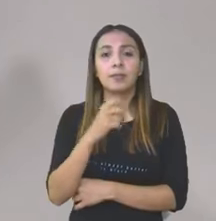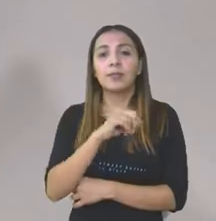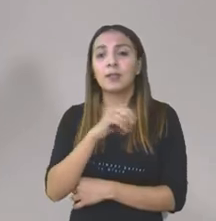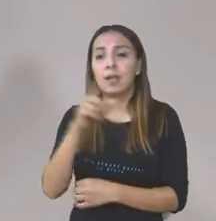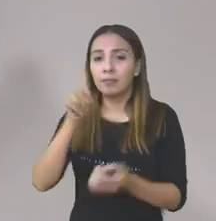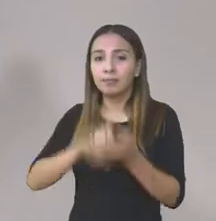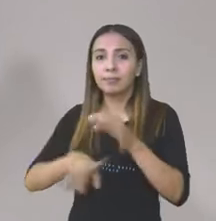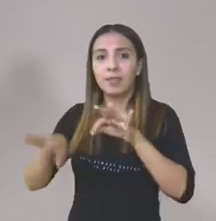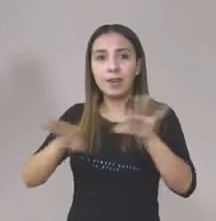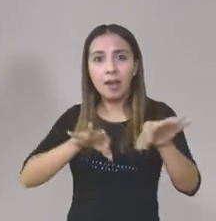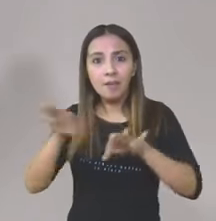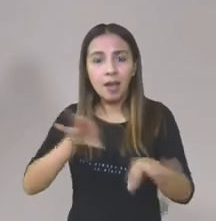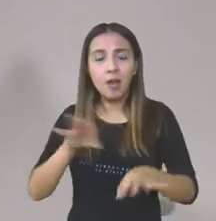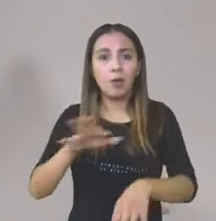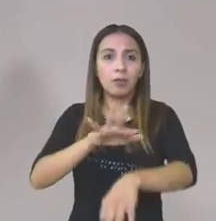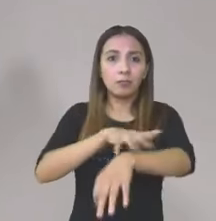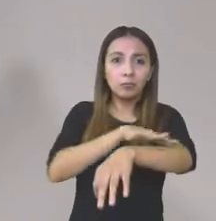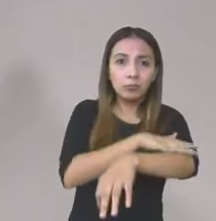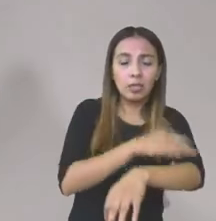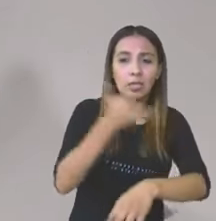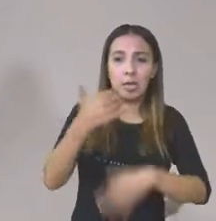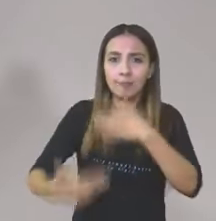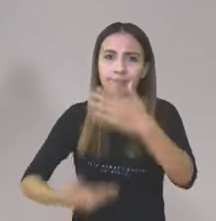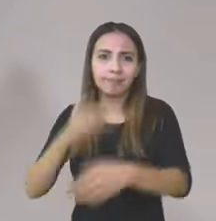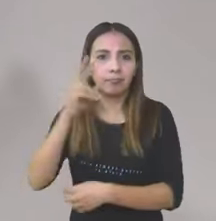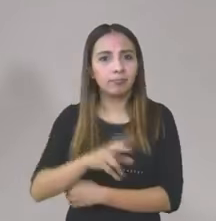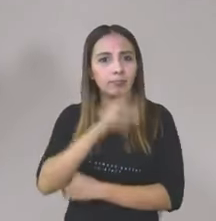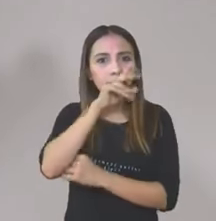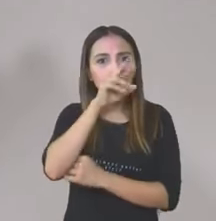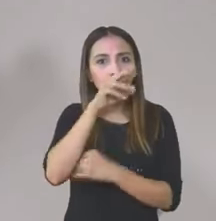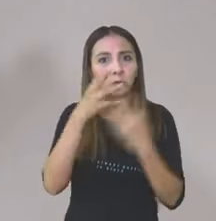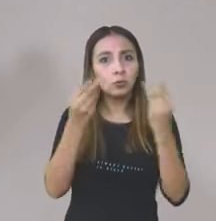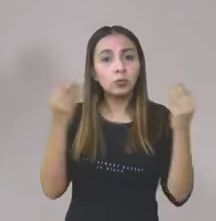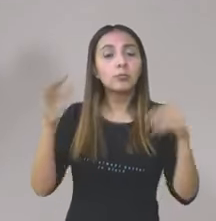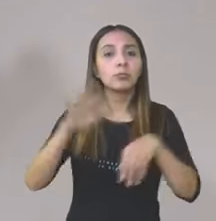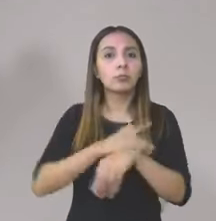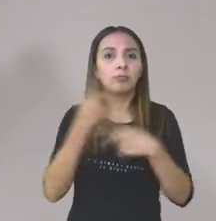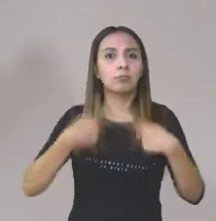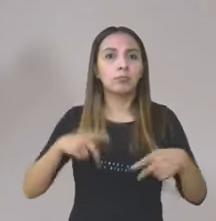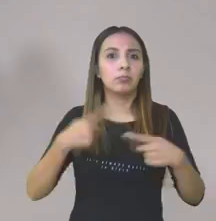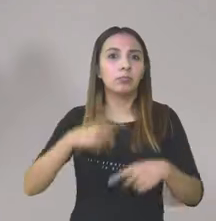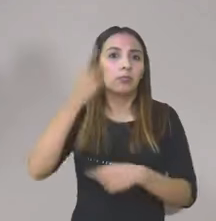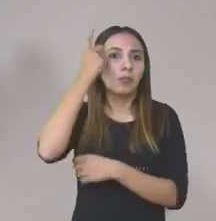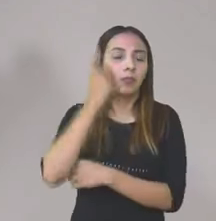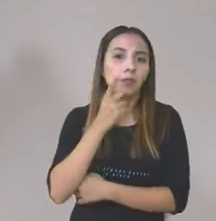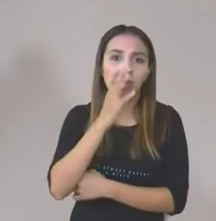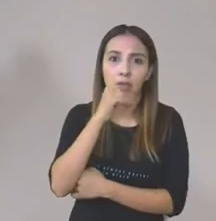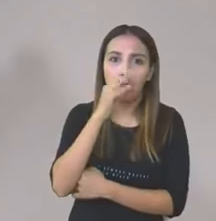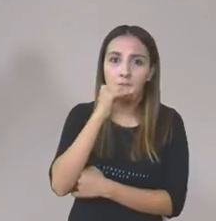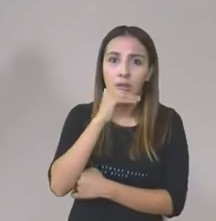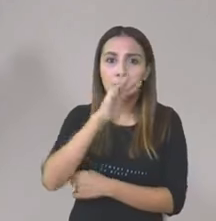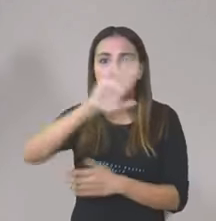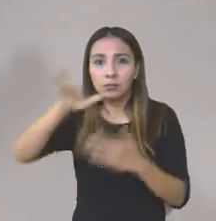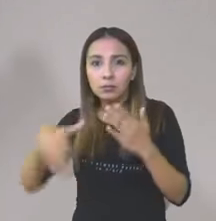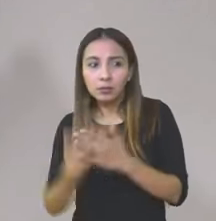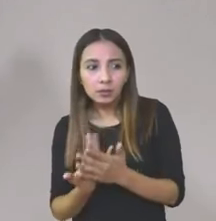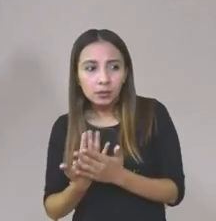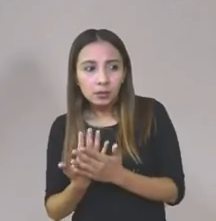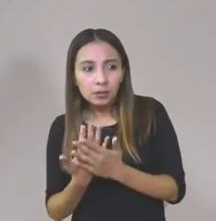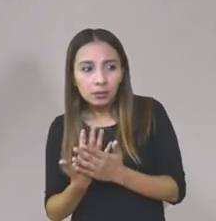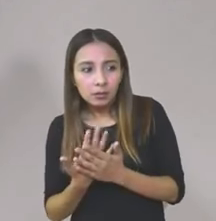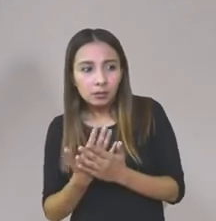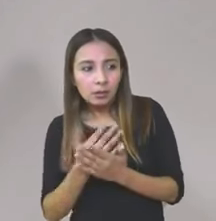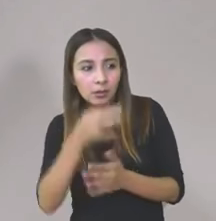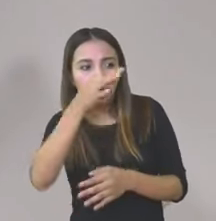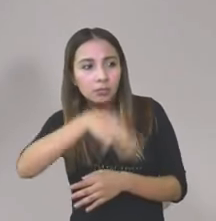laboral, emocional y productividad es preocupante, pues las personas no duermen por la noche por estar esperando que